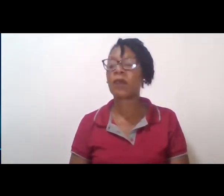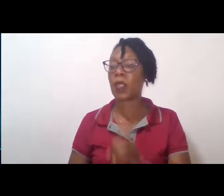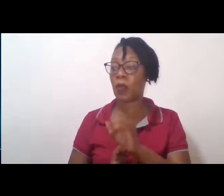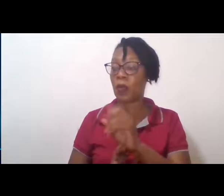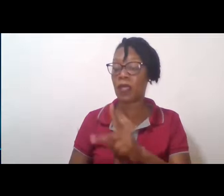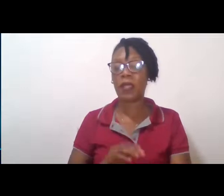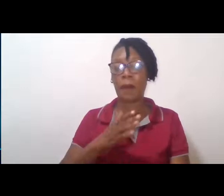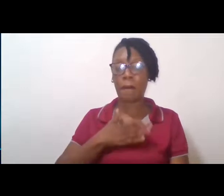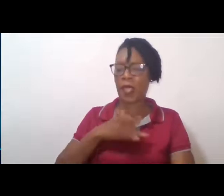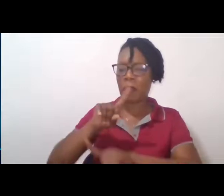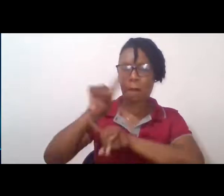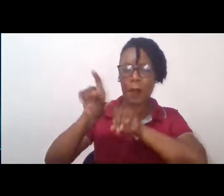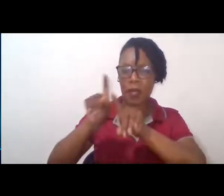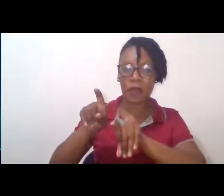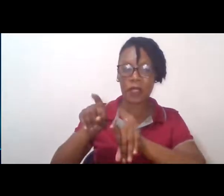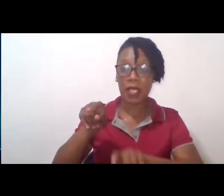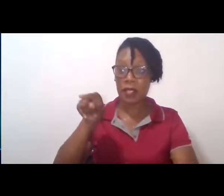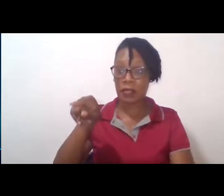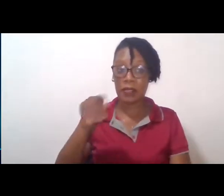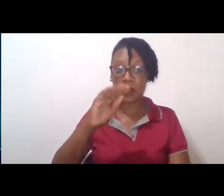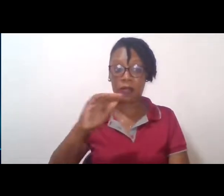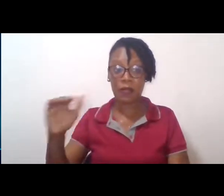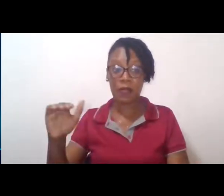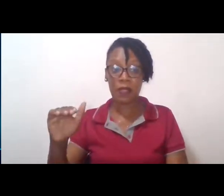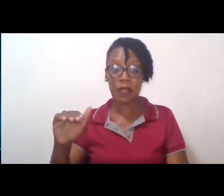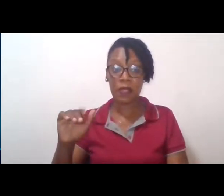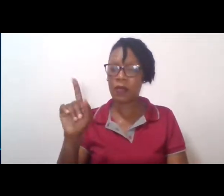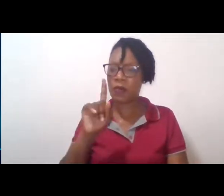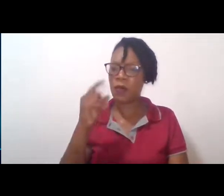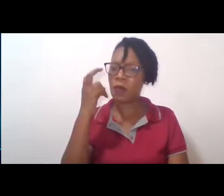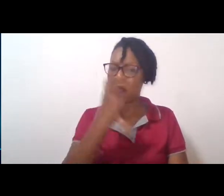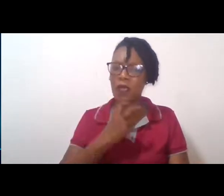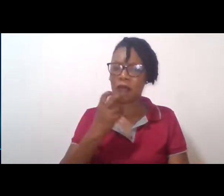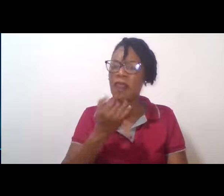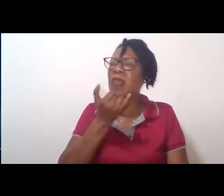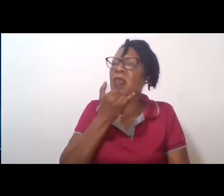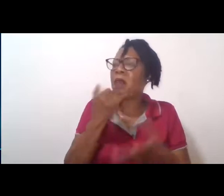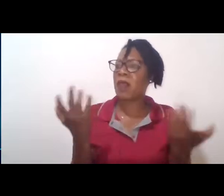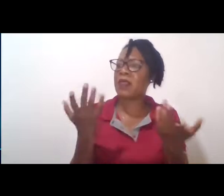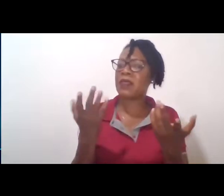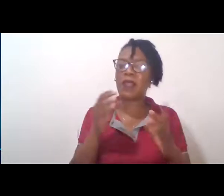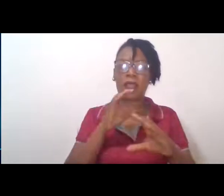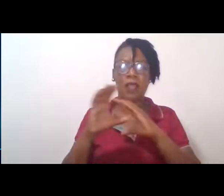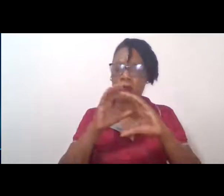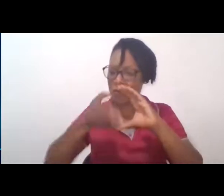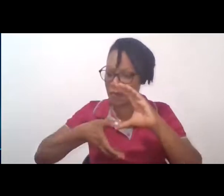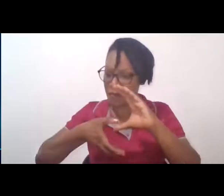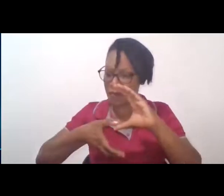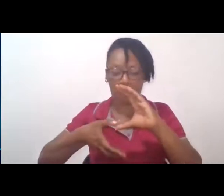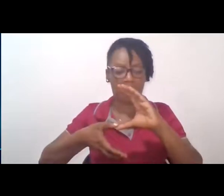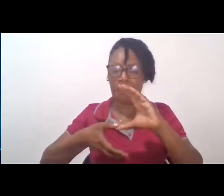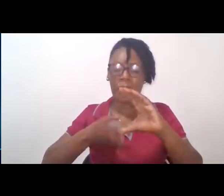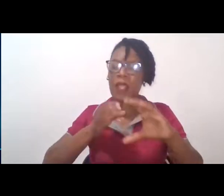pregunta es, y si el niño, y me disculpa, si el niño no habla, ¿qué pasa? la comunicación se termina. No,